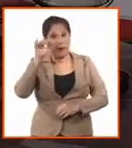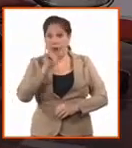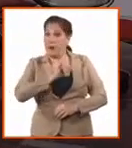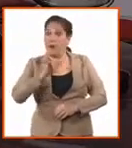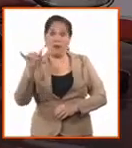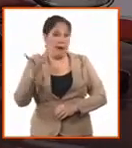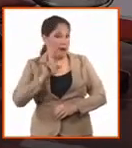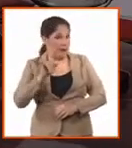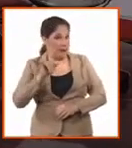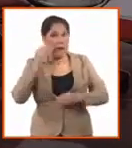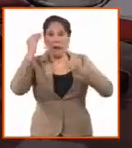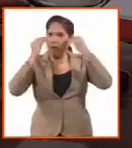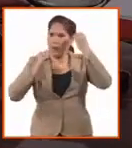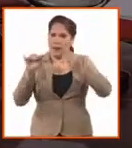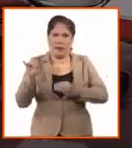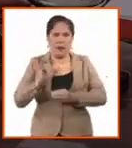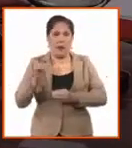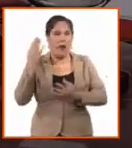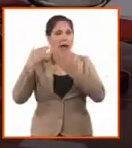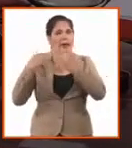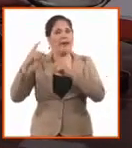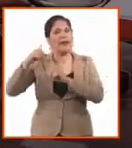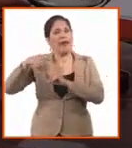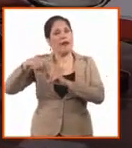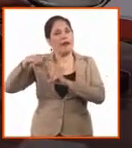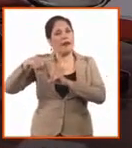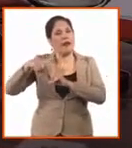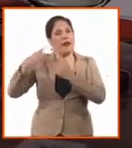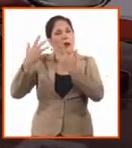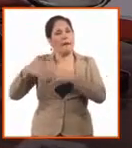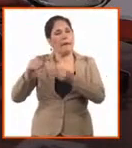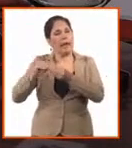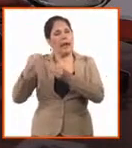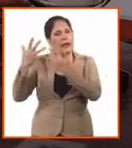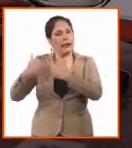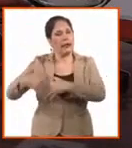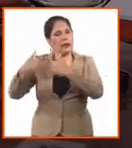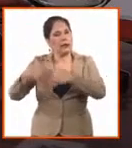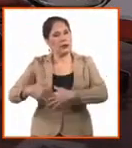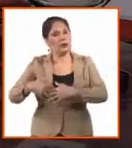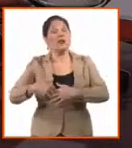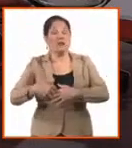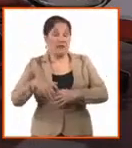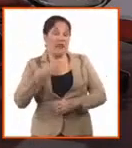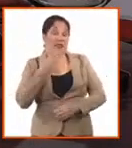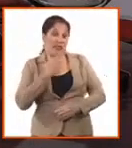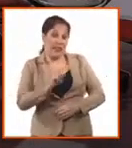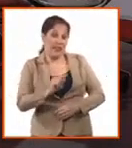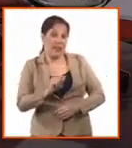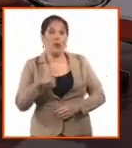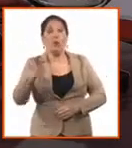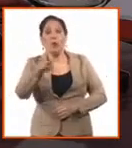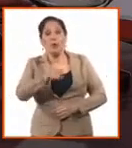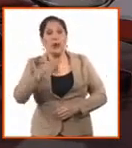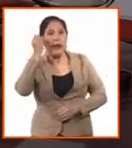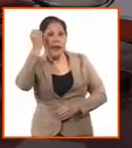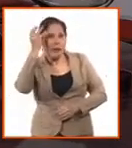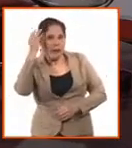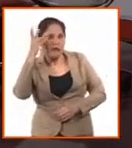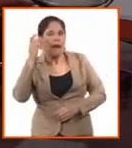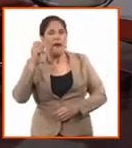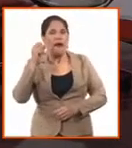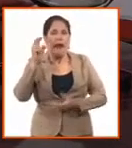que tenía mucho que ver con la industria pero hablaba de esa necesidad lo decía ahí a los jóvenes las necesidades de estar